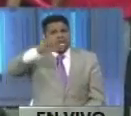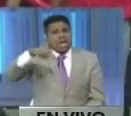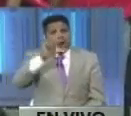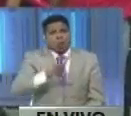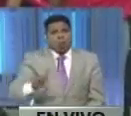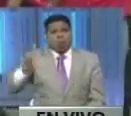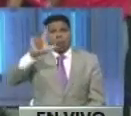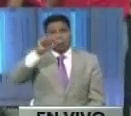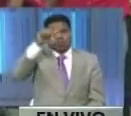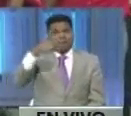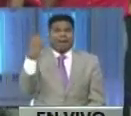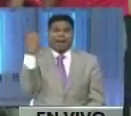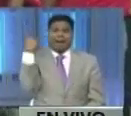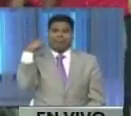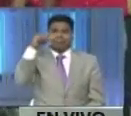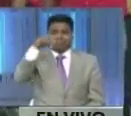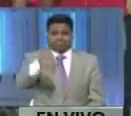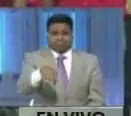Como él vio